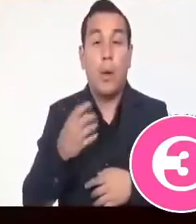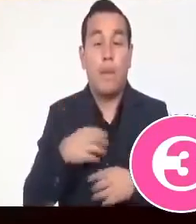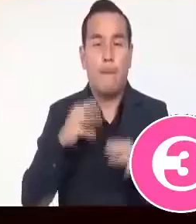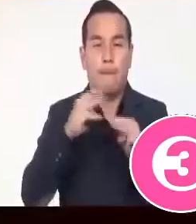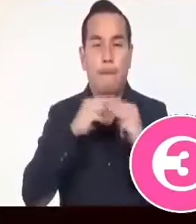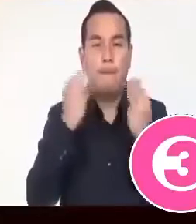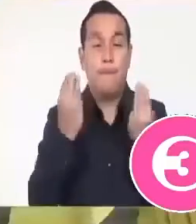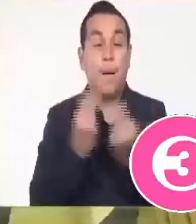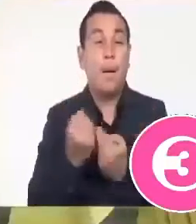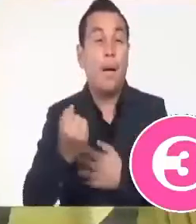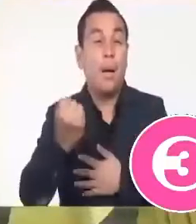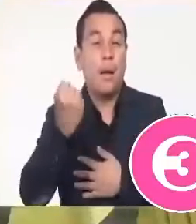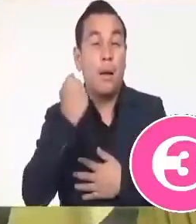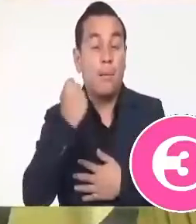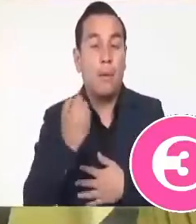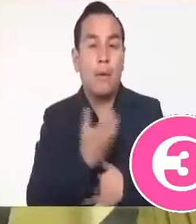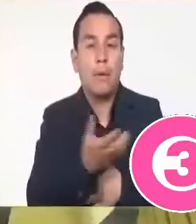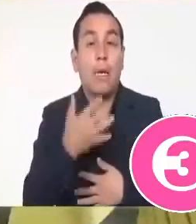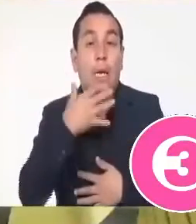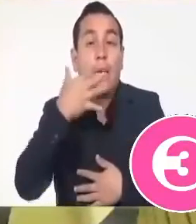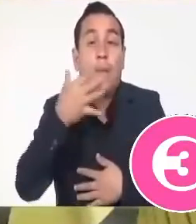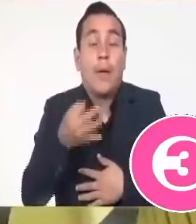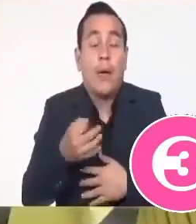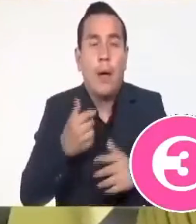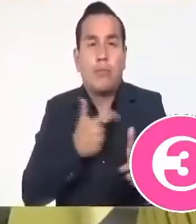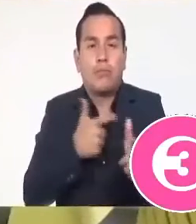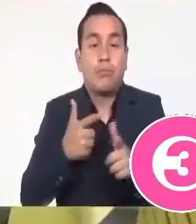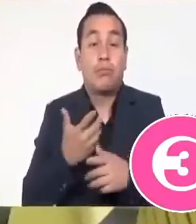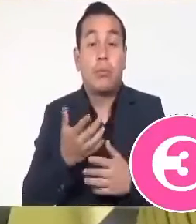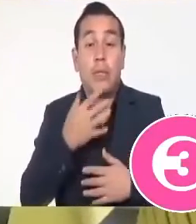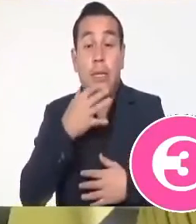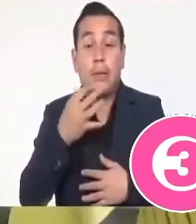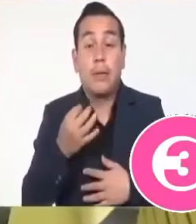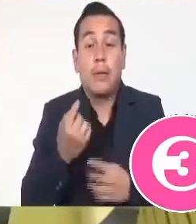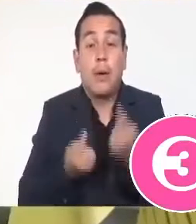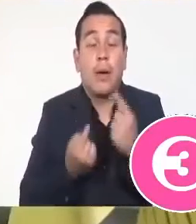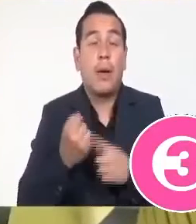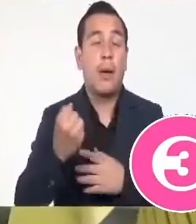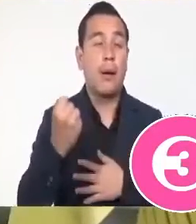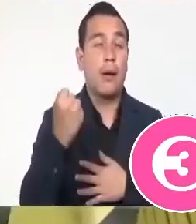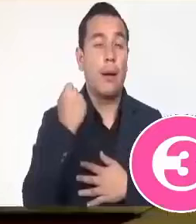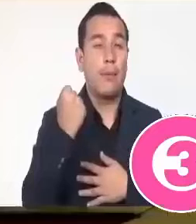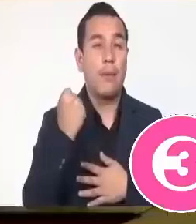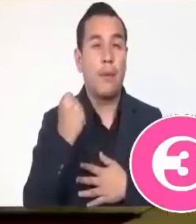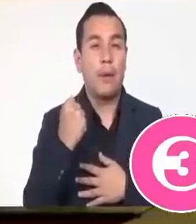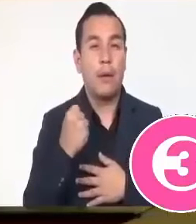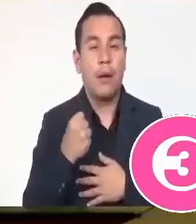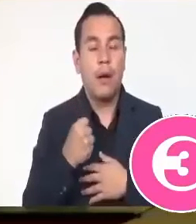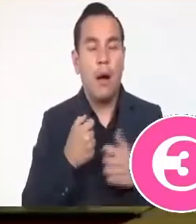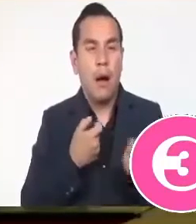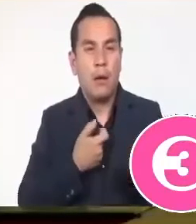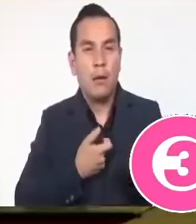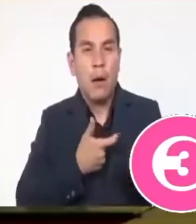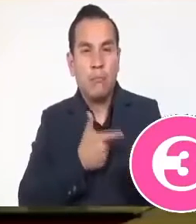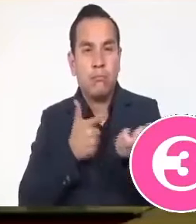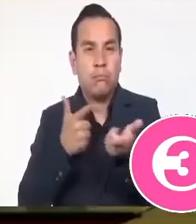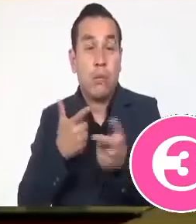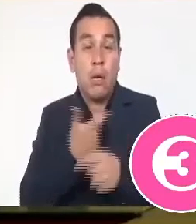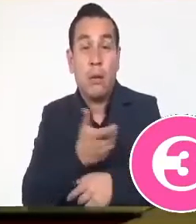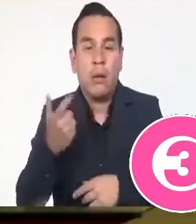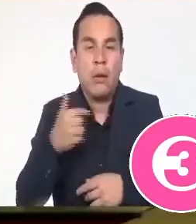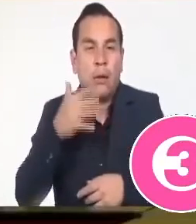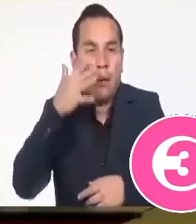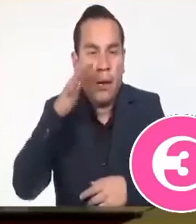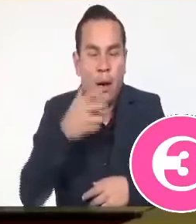Aunque eso es lo más importante definitivamente ningún arma Se dispara sola Pero también es importante quitarle las herramientas y eso es quitarle el